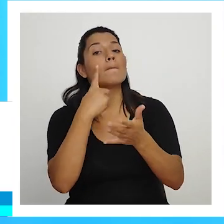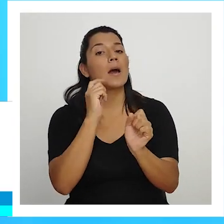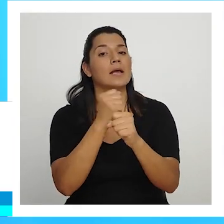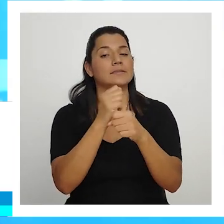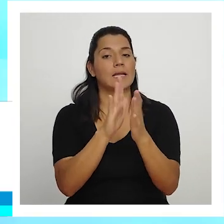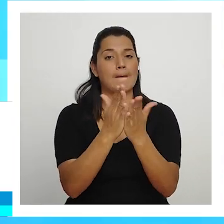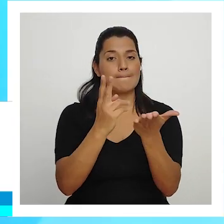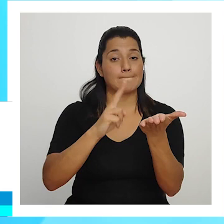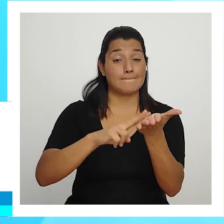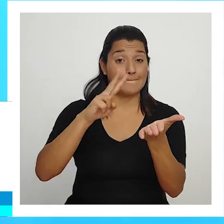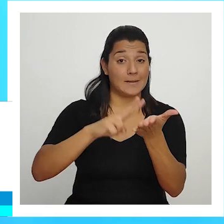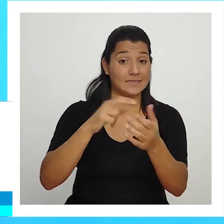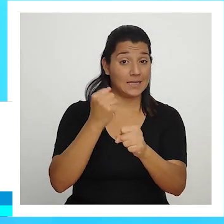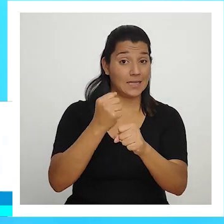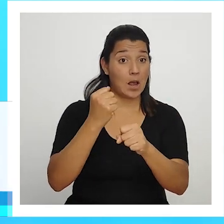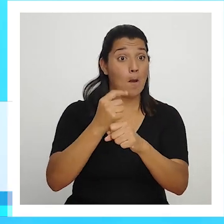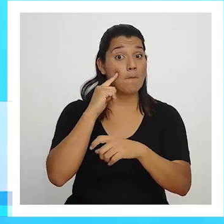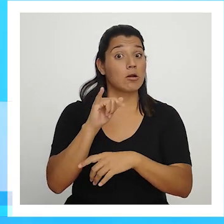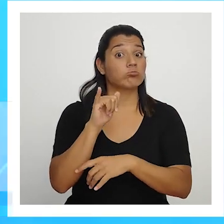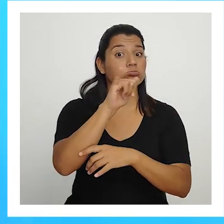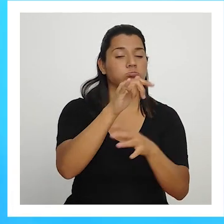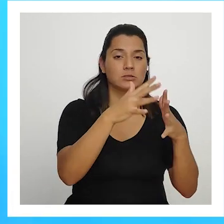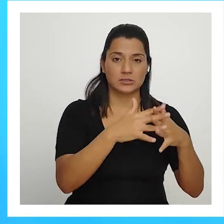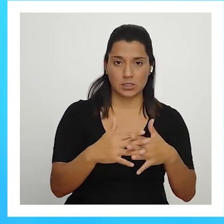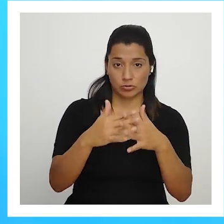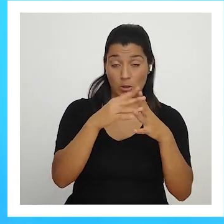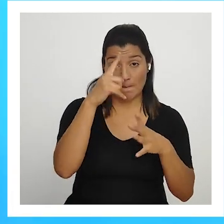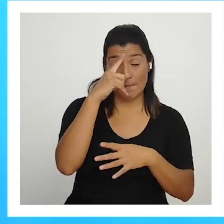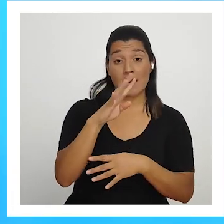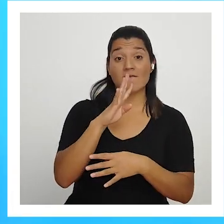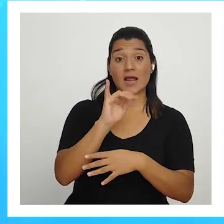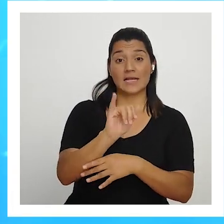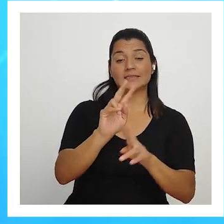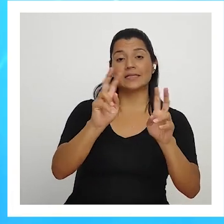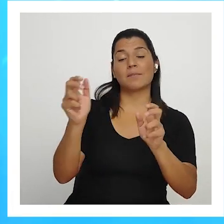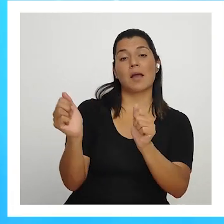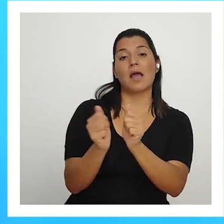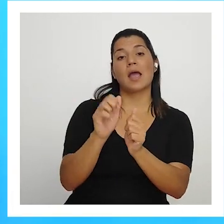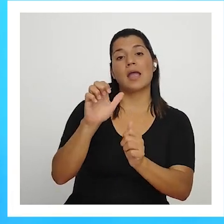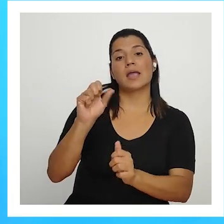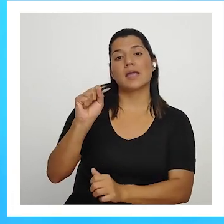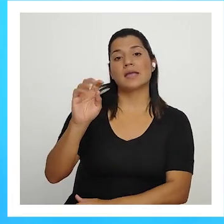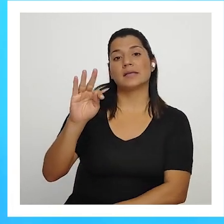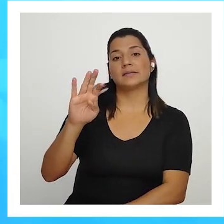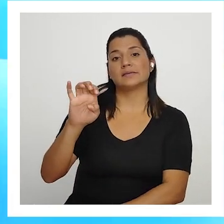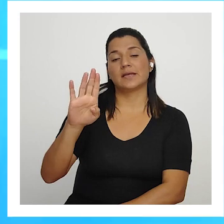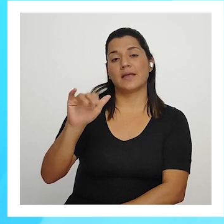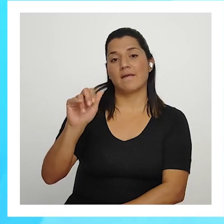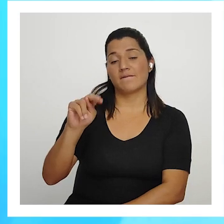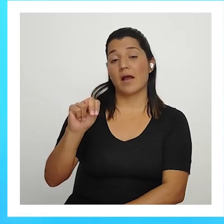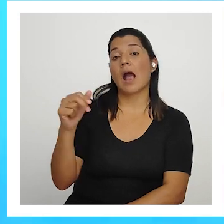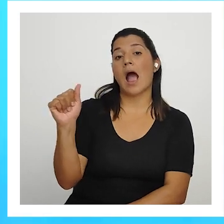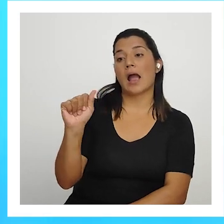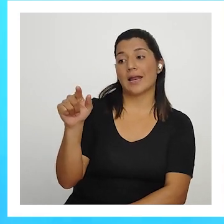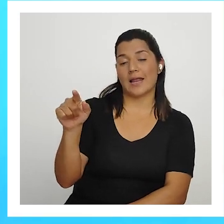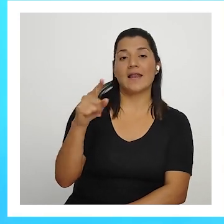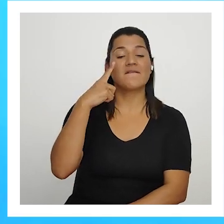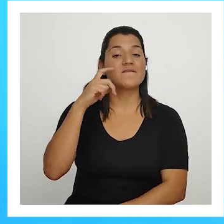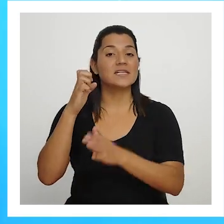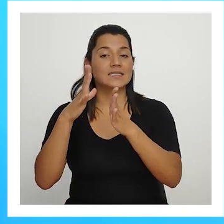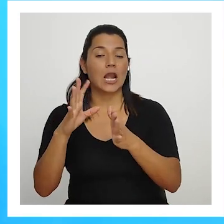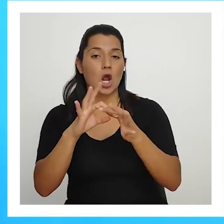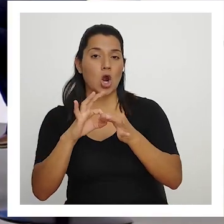ir a Estados Unidos. Para hablar sobre este tema estamos con don Esteban Aguilar. Él es fiscal coordinador de cibercrimen. Don